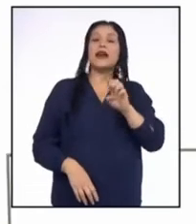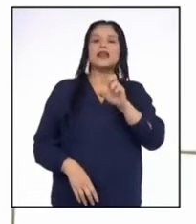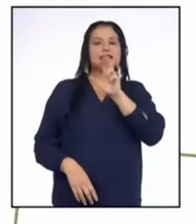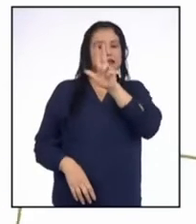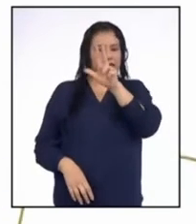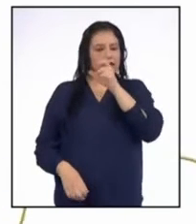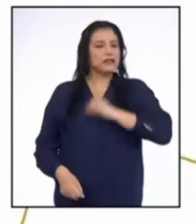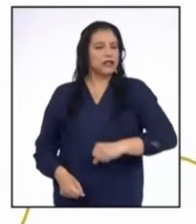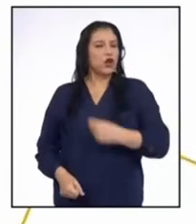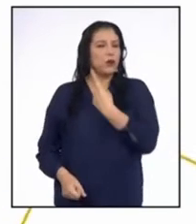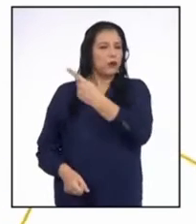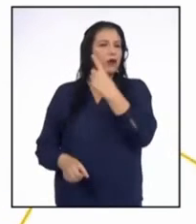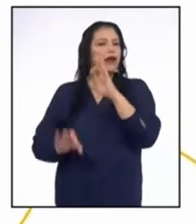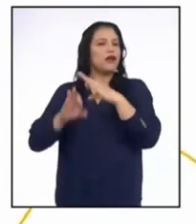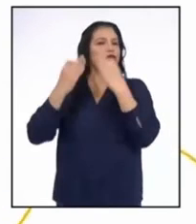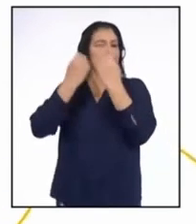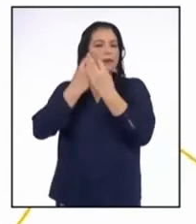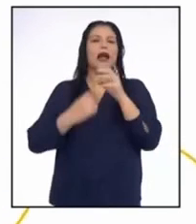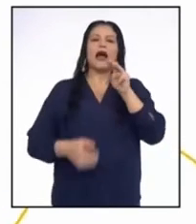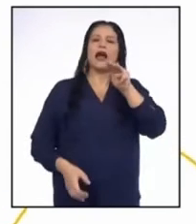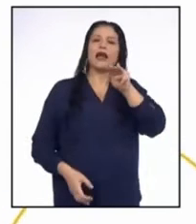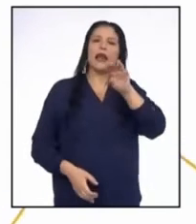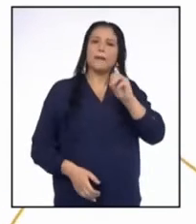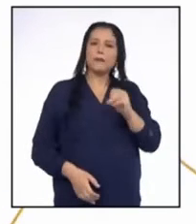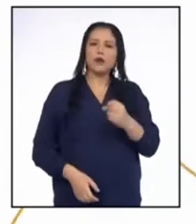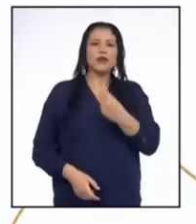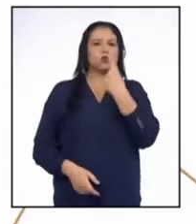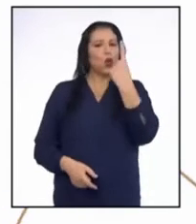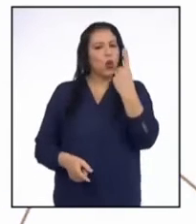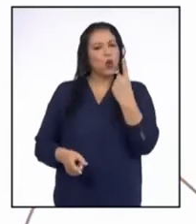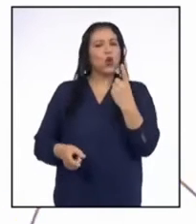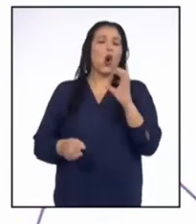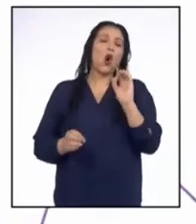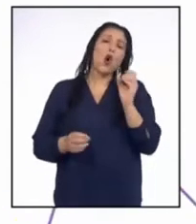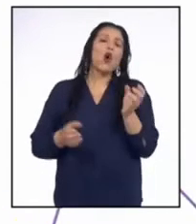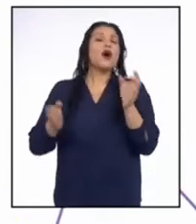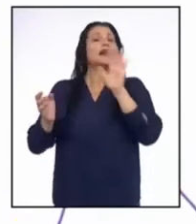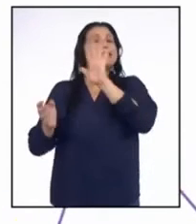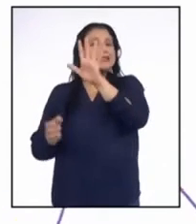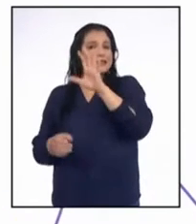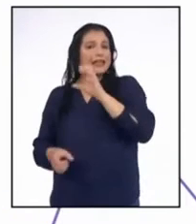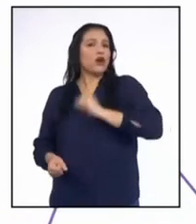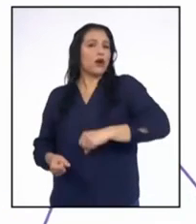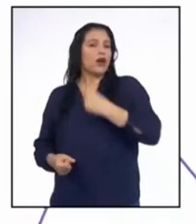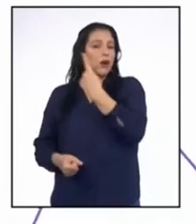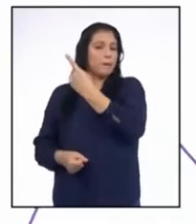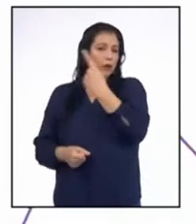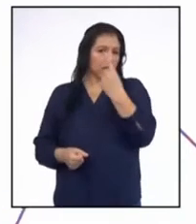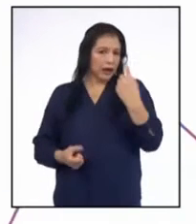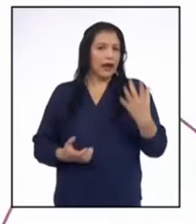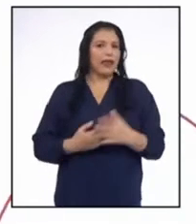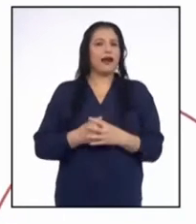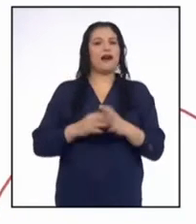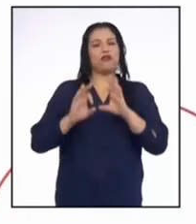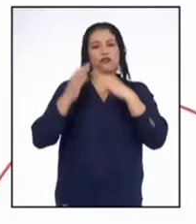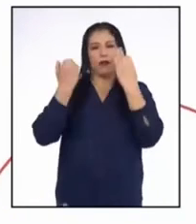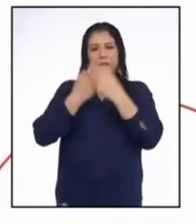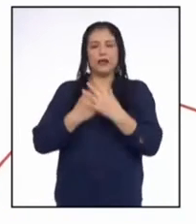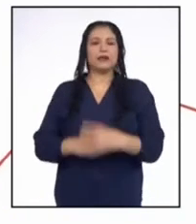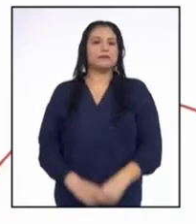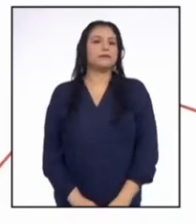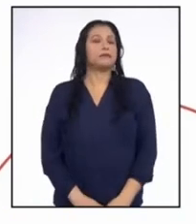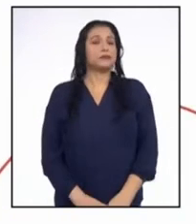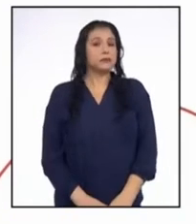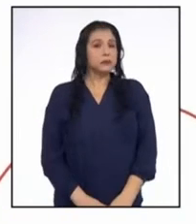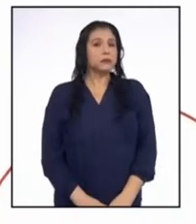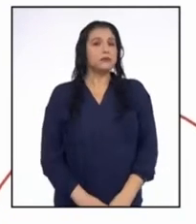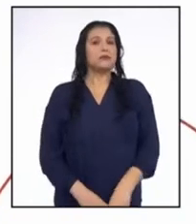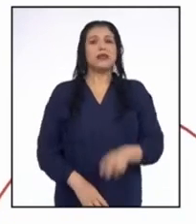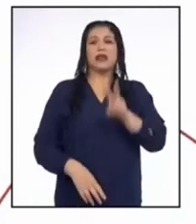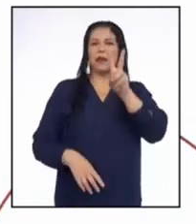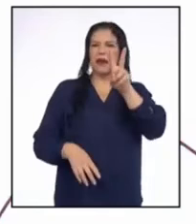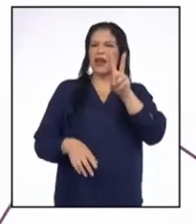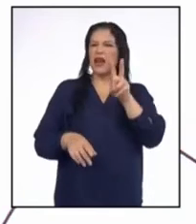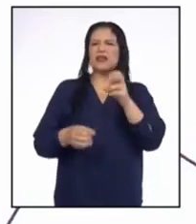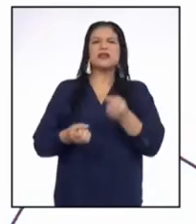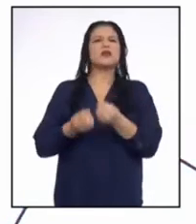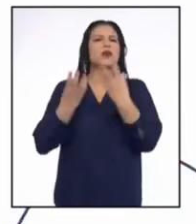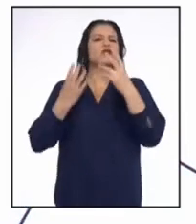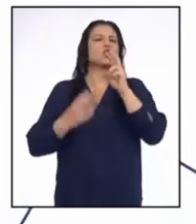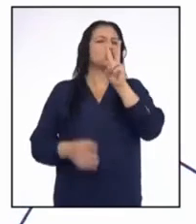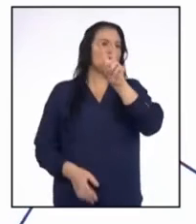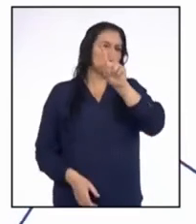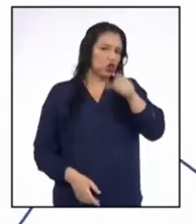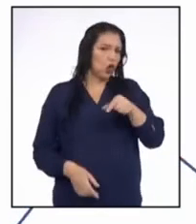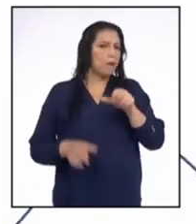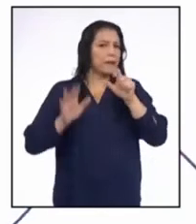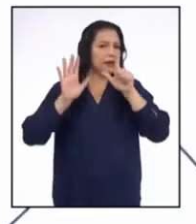3 hijos por familia y la moda 1 y 5 hijos por familia, bimodal. El valor de varianza es de